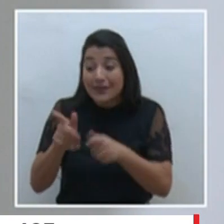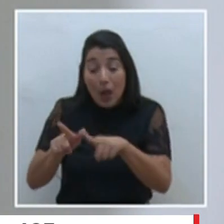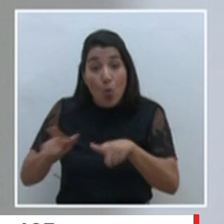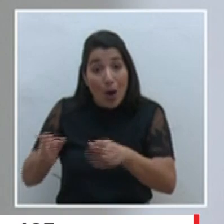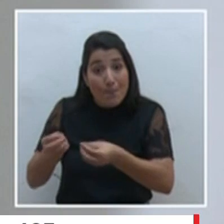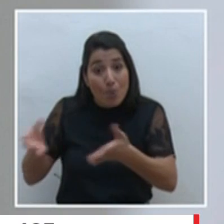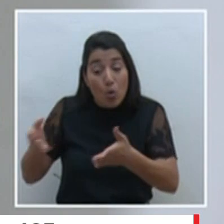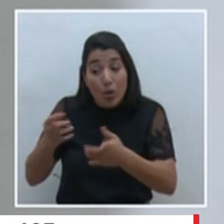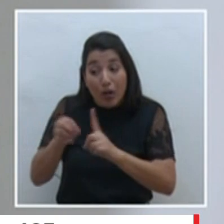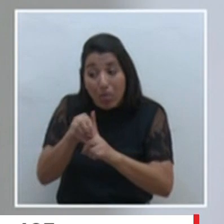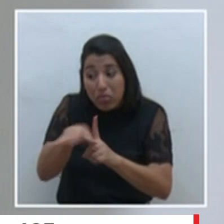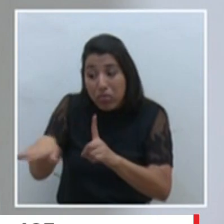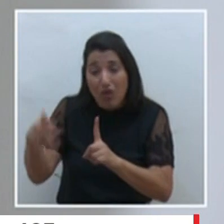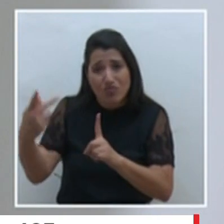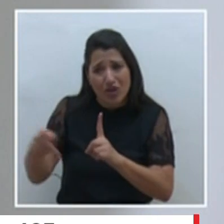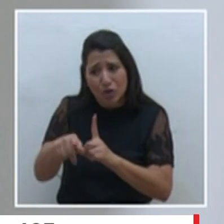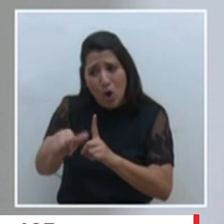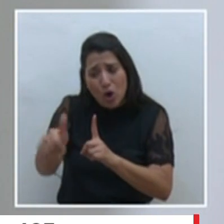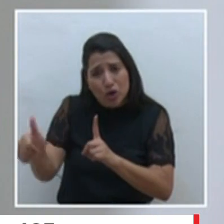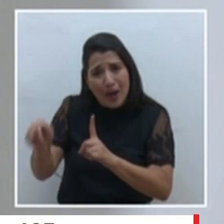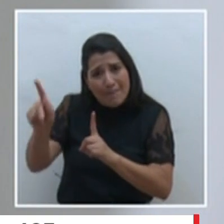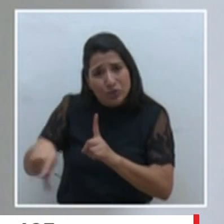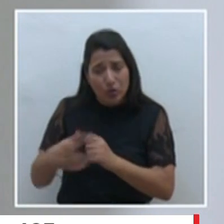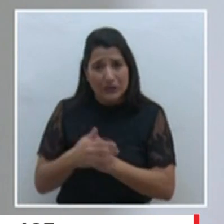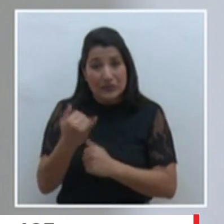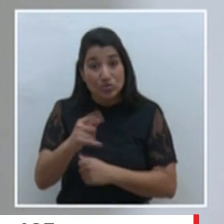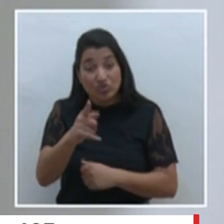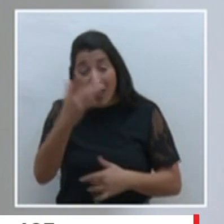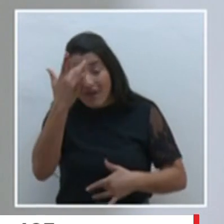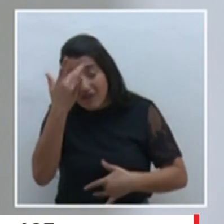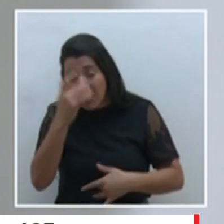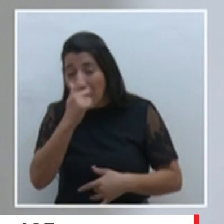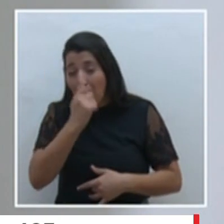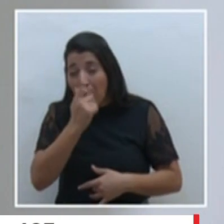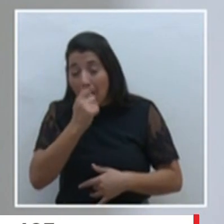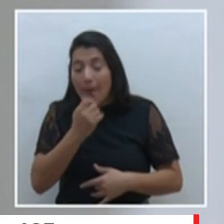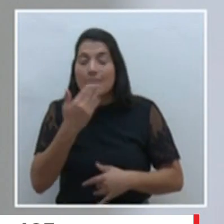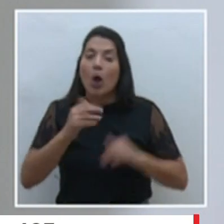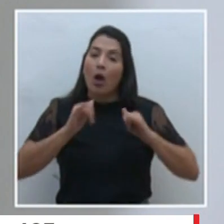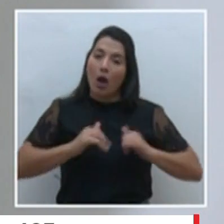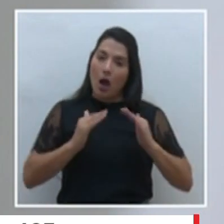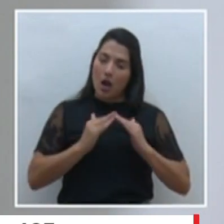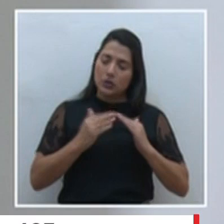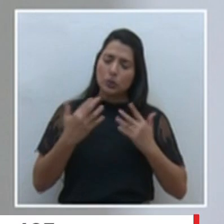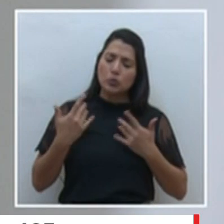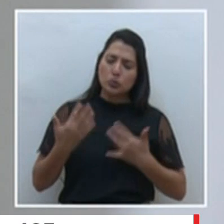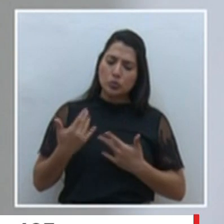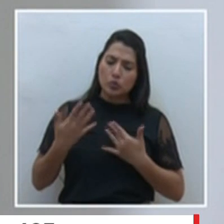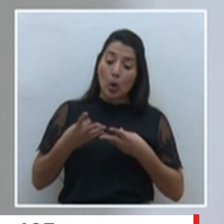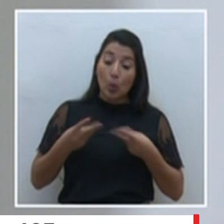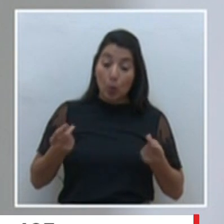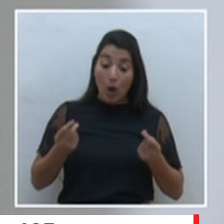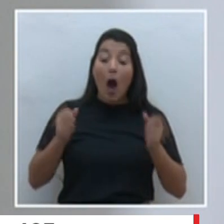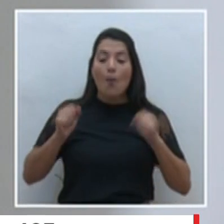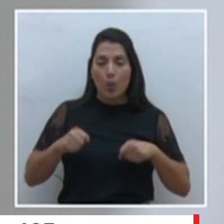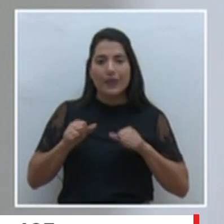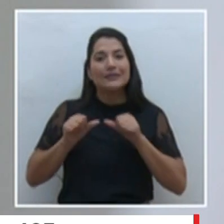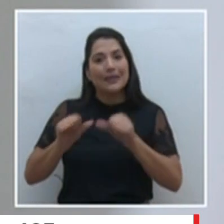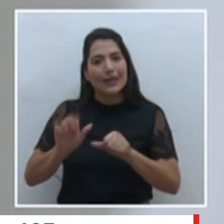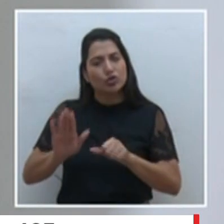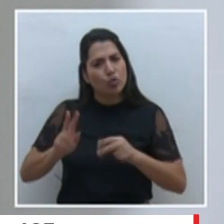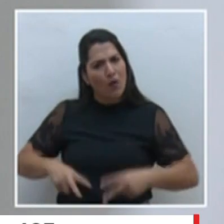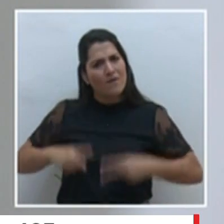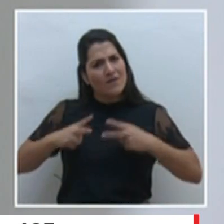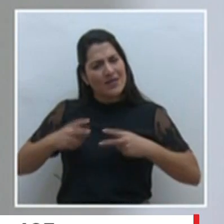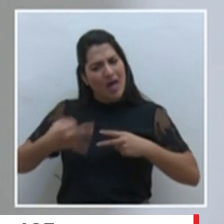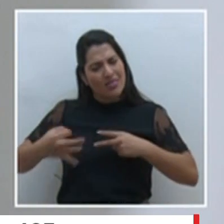enfermen. Si alguien está con resfrío, con gripe, espera que le pasen los síntomas para ya poder incorporarse otra vez en sus actividades diarias. Lo